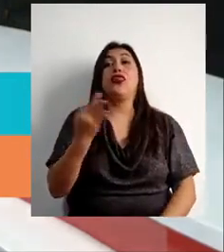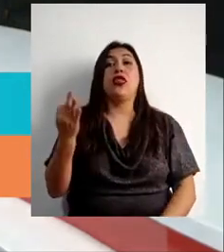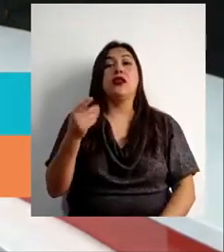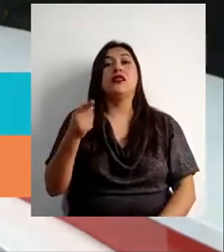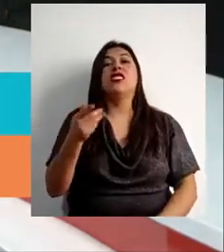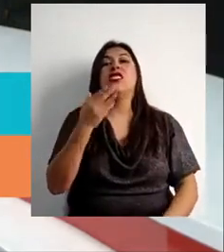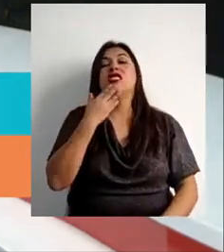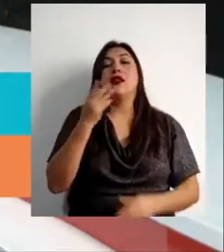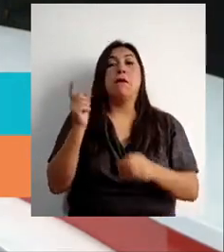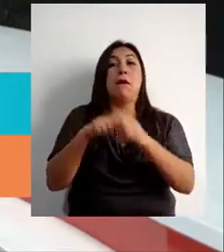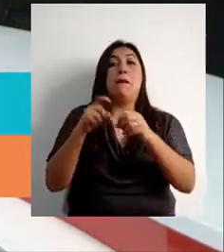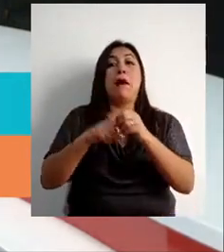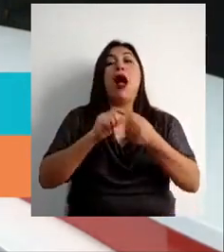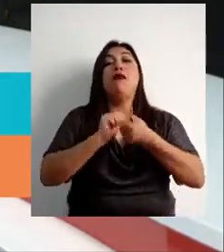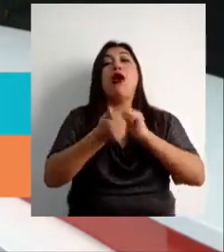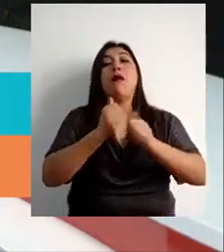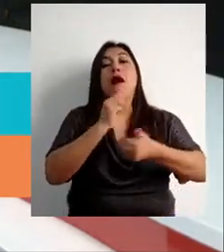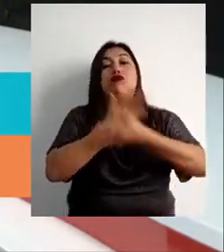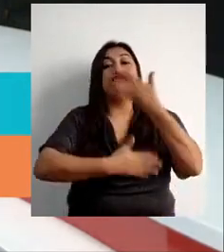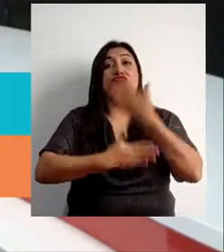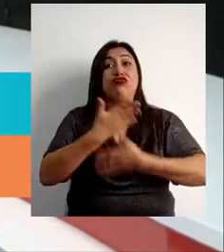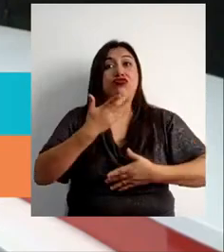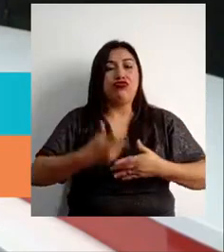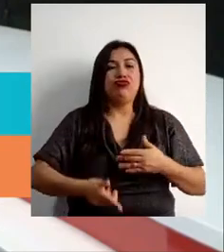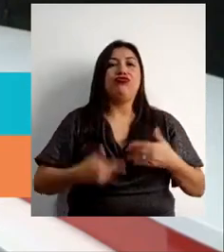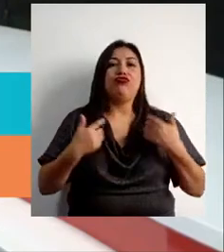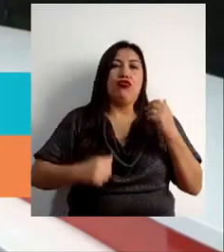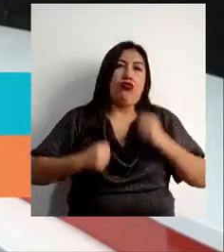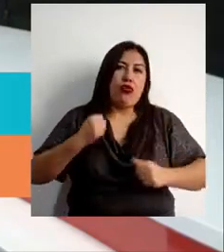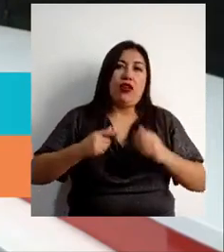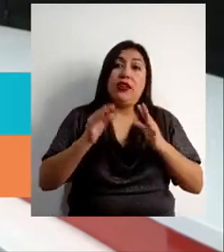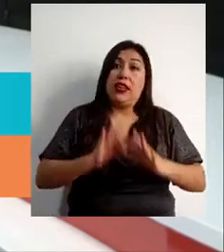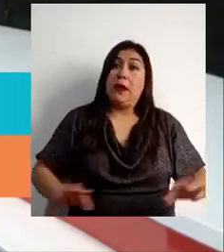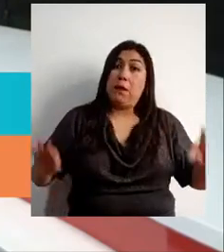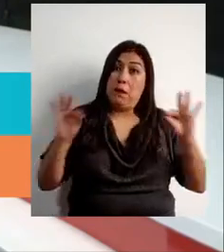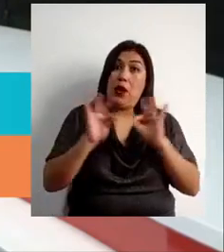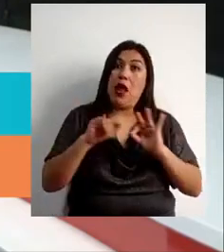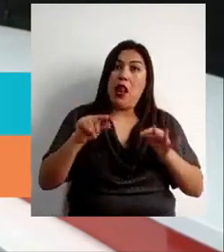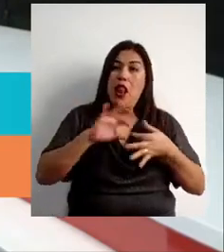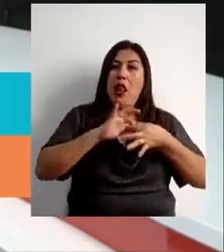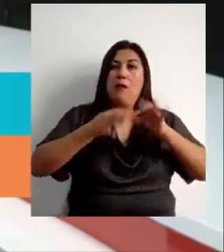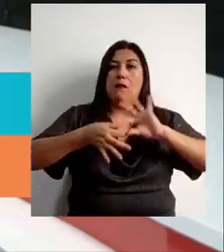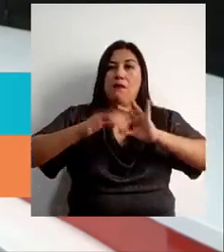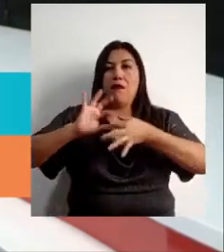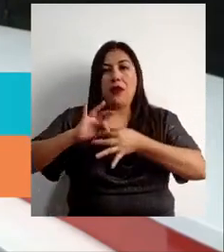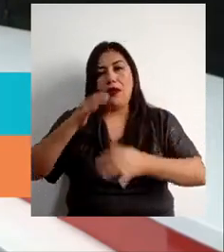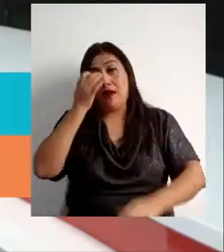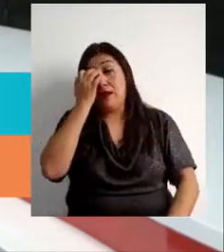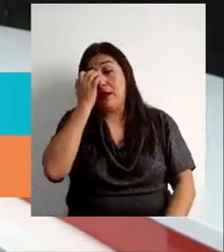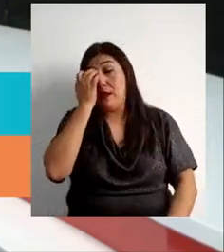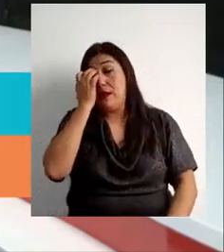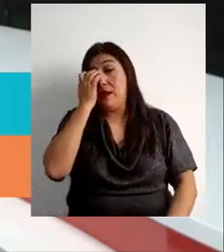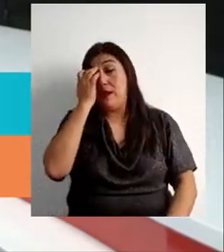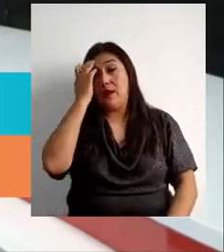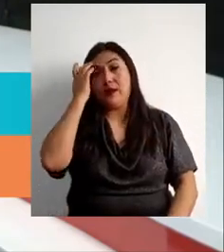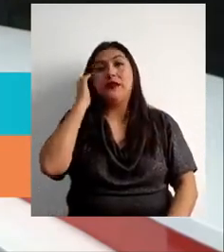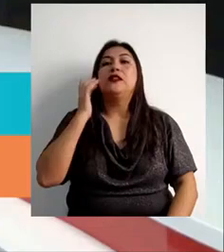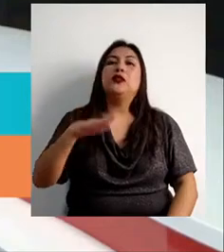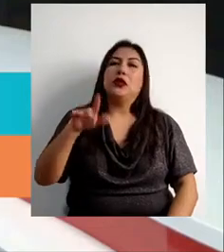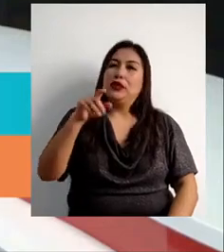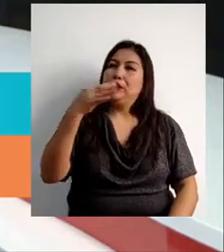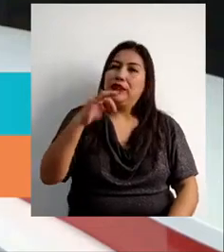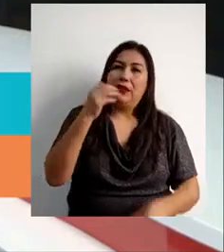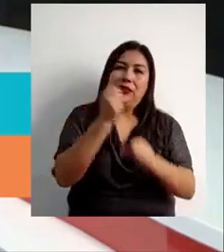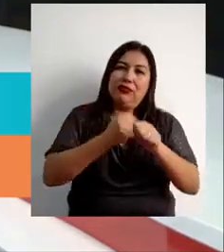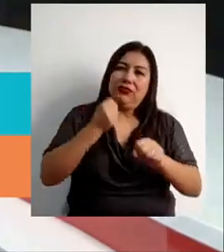paradeportistas que estarán participando en esta importante Olimpiada. Y Luisita siempre trabajando por las personas con discapacidad. Lucha,